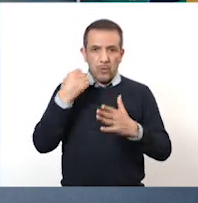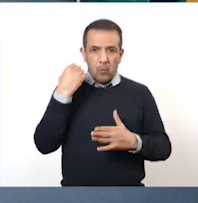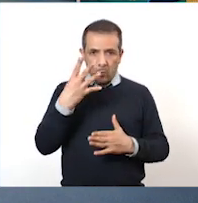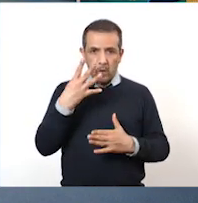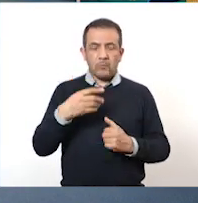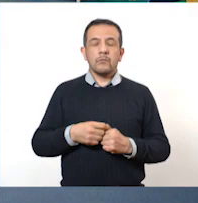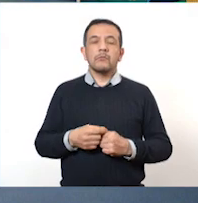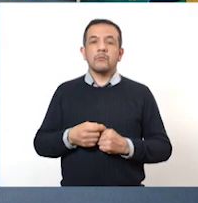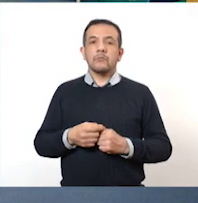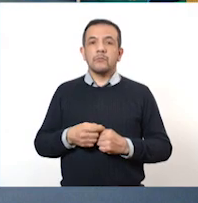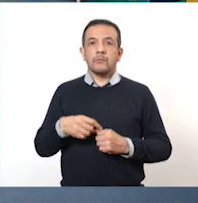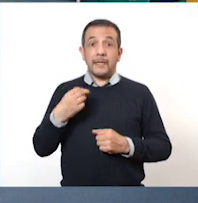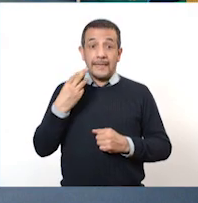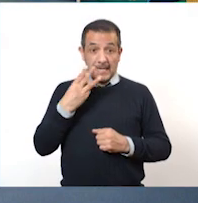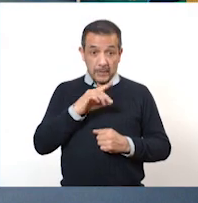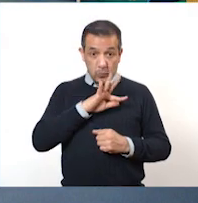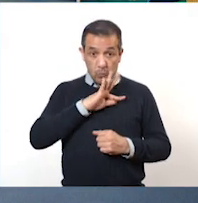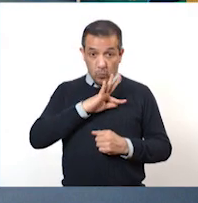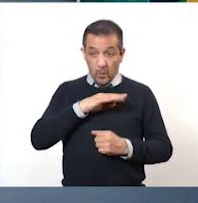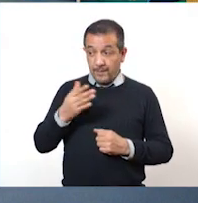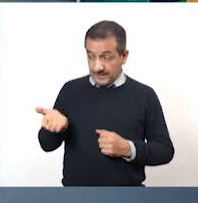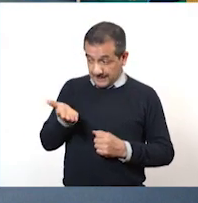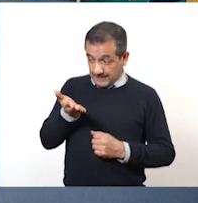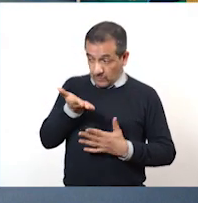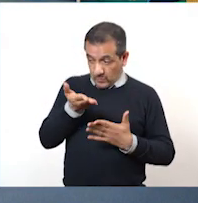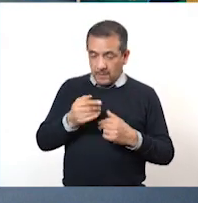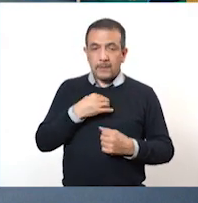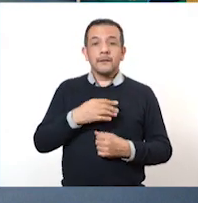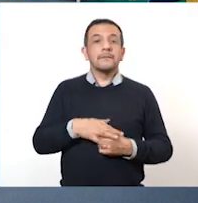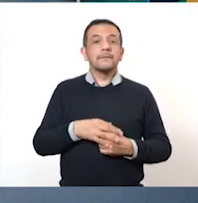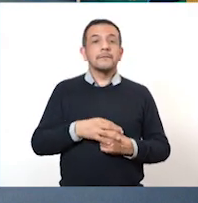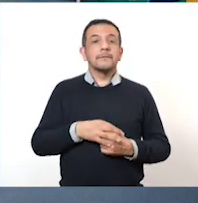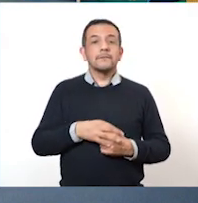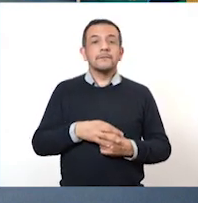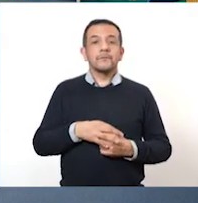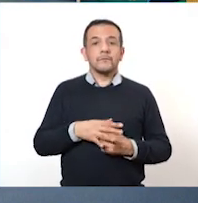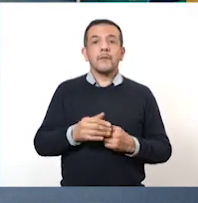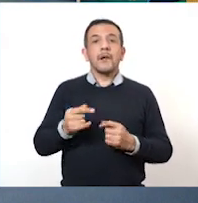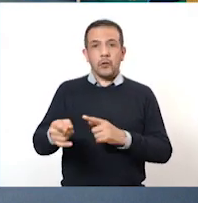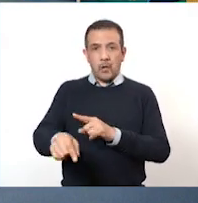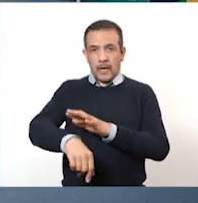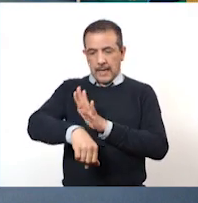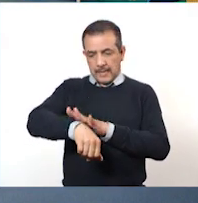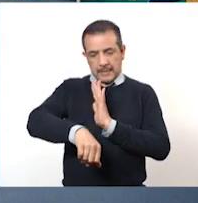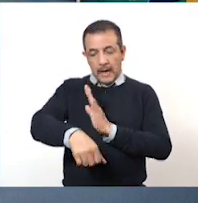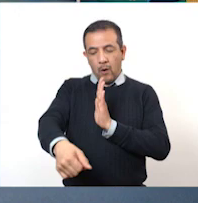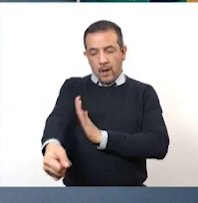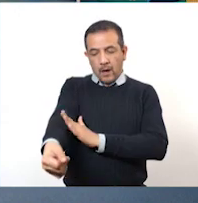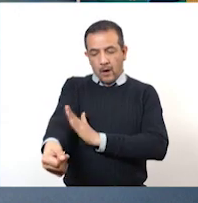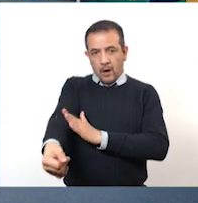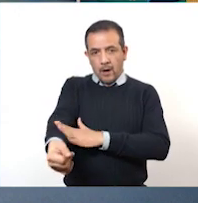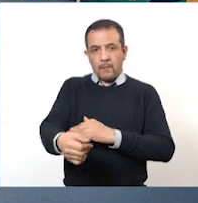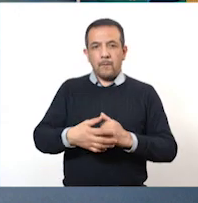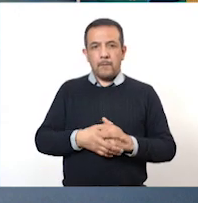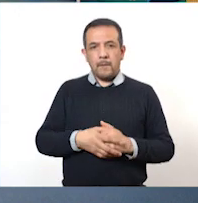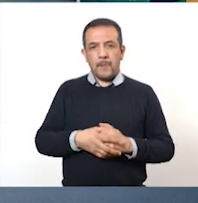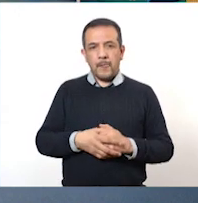4. El 3. Vamos, Natalia, tú puedes. Lo voy a golpear ahora con esto. Ya golpeé con esto, voy a golpear con esto.